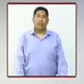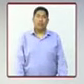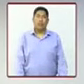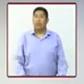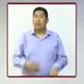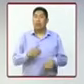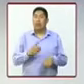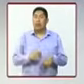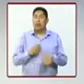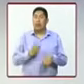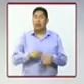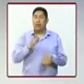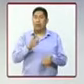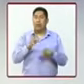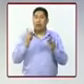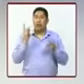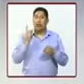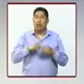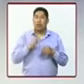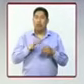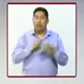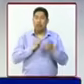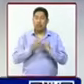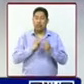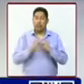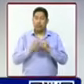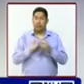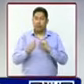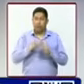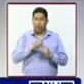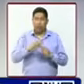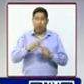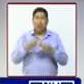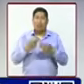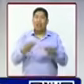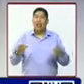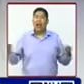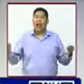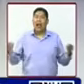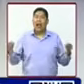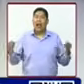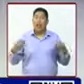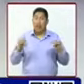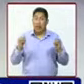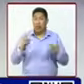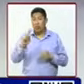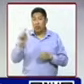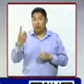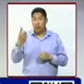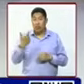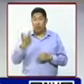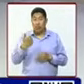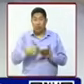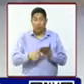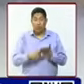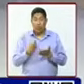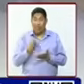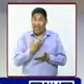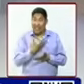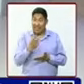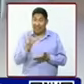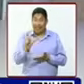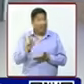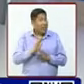¿Alguna vez ha participado usted de una subasta pública de DIRCABI? Para acceder a una solo debe presentar su carnet de identidad. Conozca más acerca de